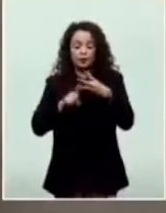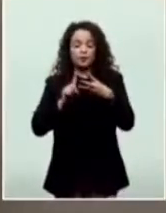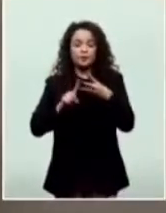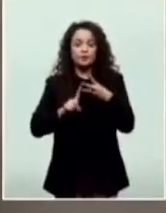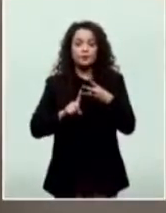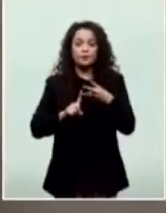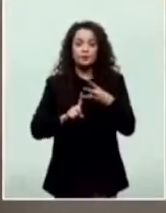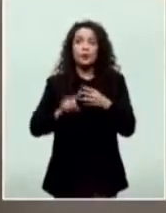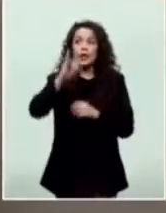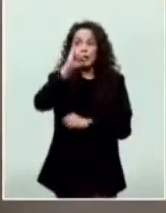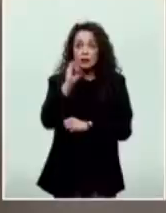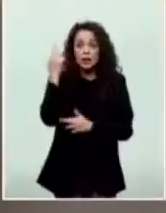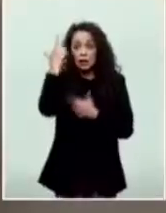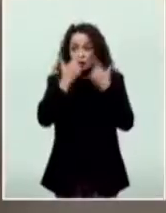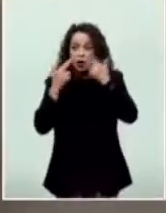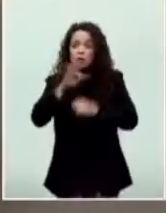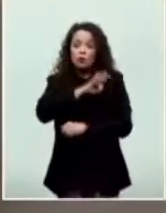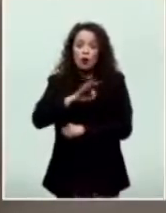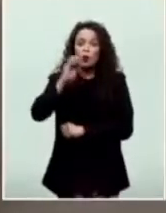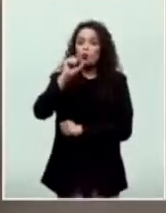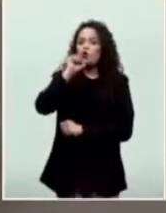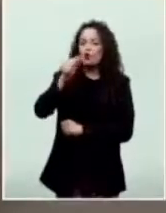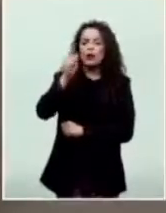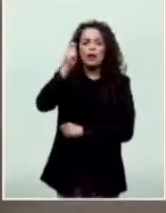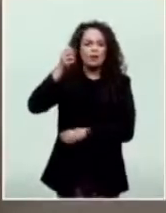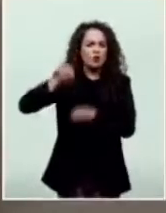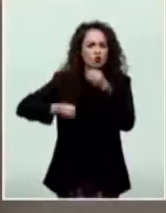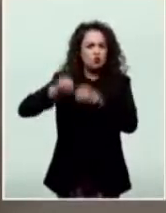pueden revisar o no las etapas en el juicio oral,